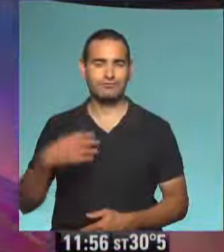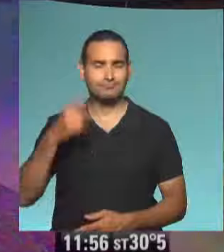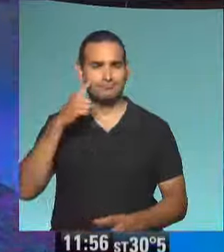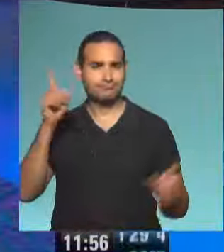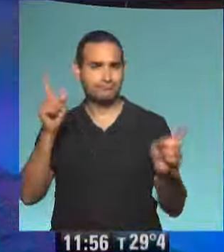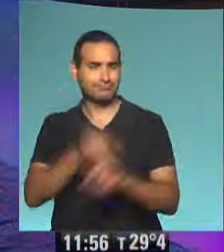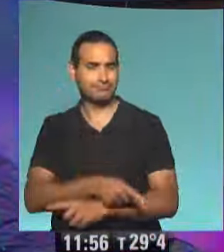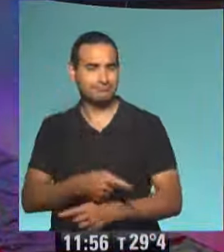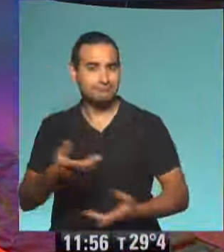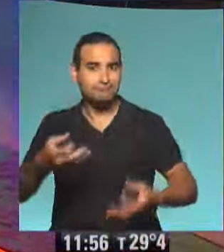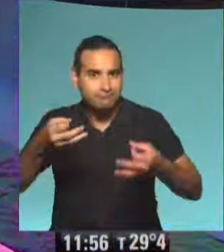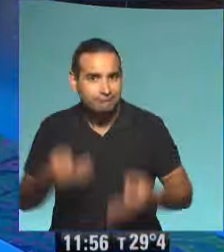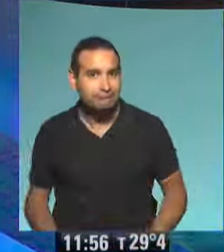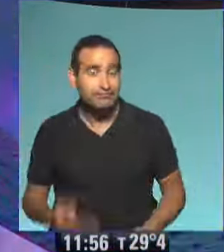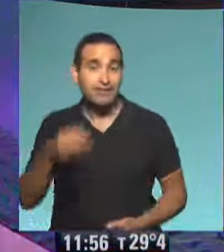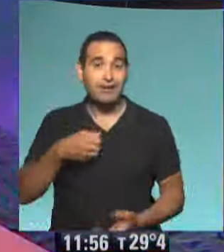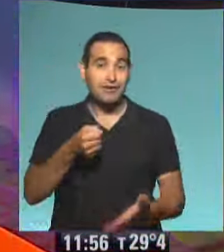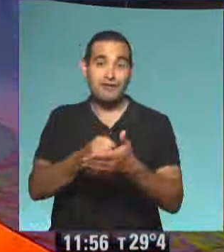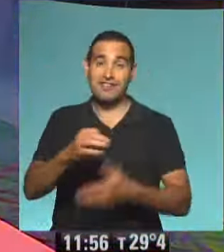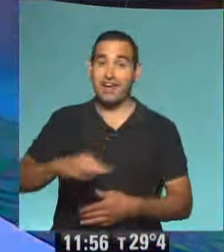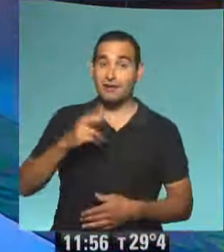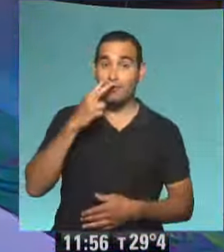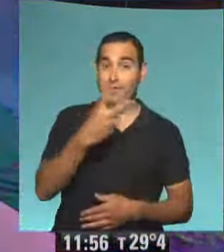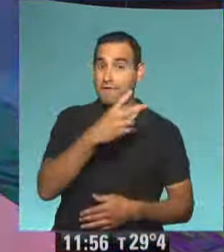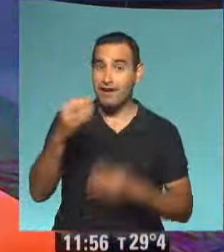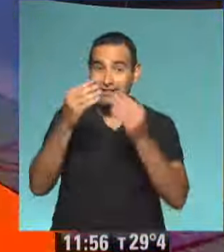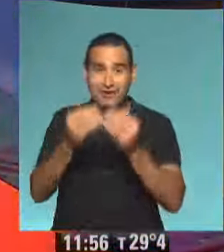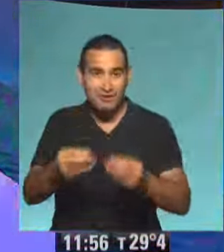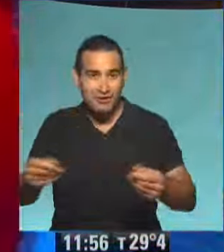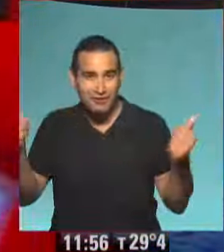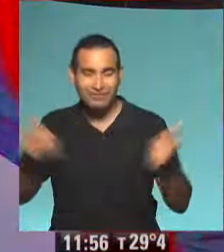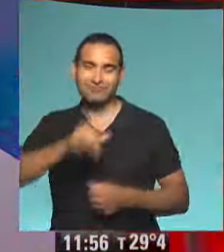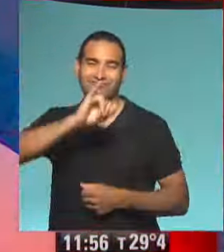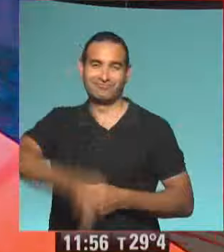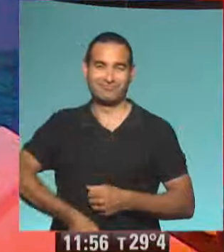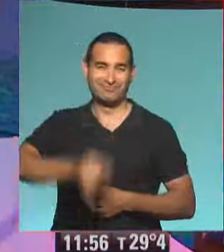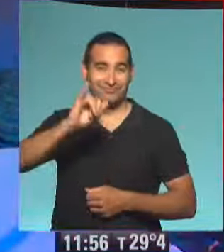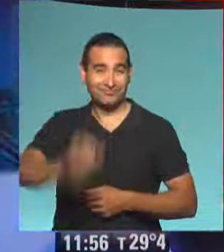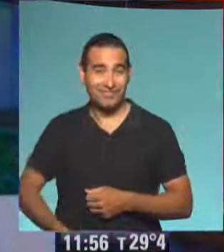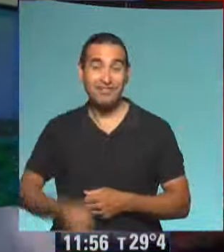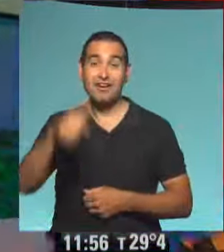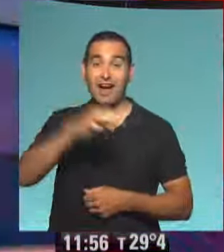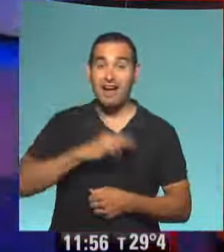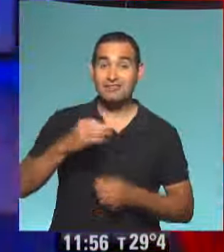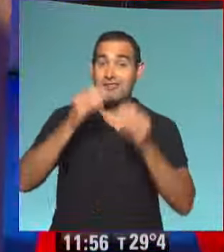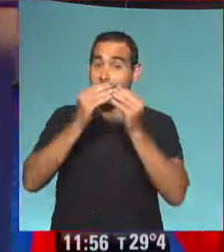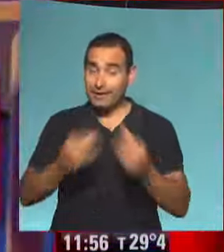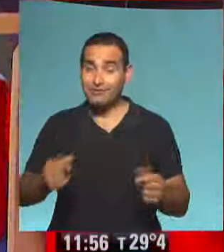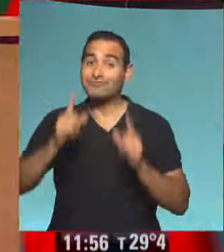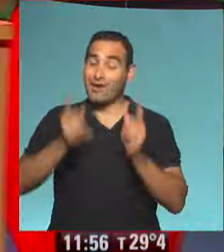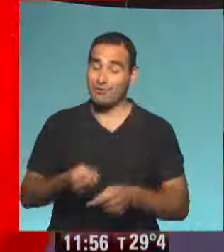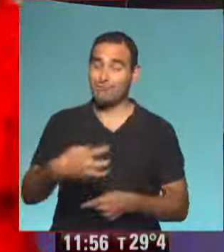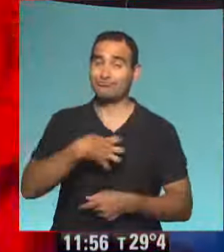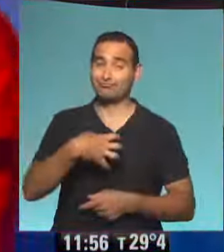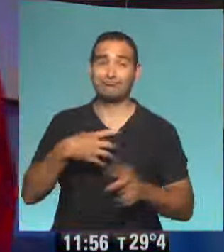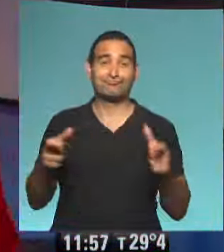creerlo, parece que es mentira. Llegó fin de año, 2020 se termina. Sí, sí, sí, termina con el año. También este programa